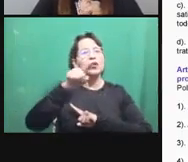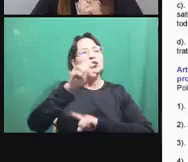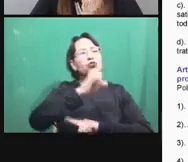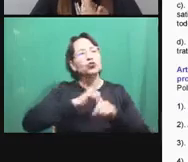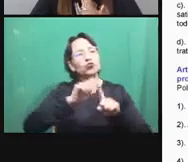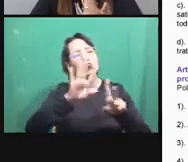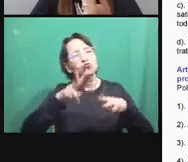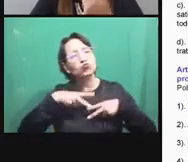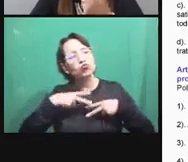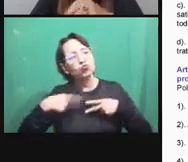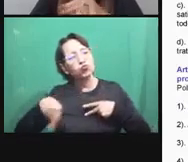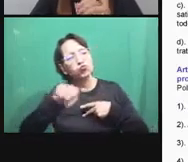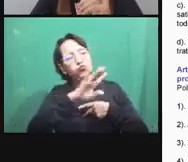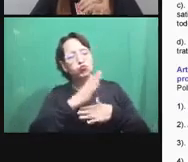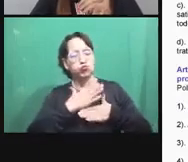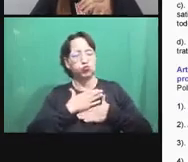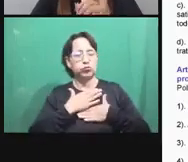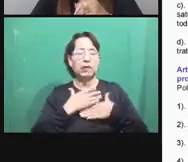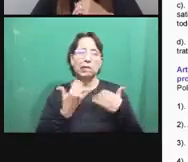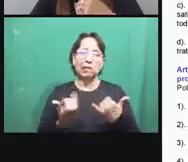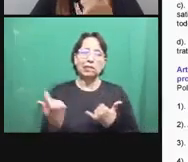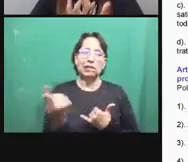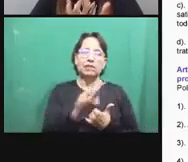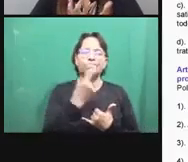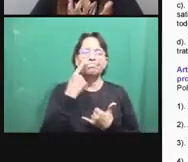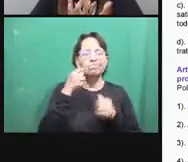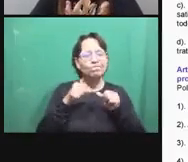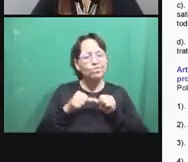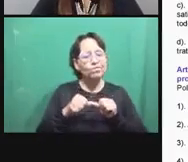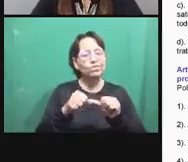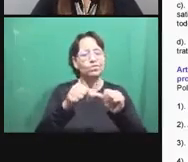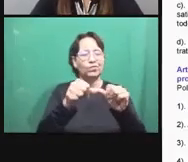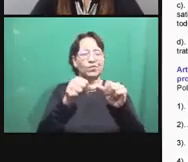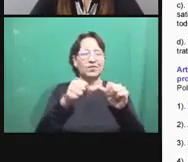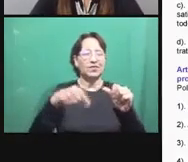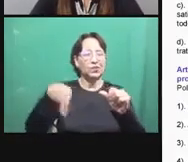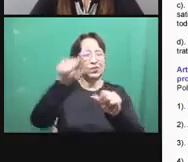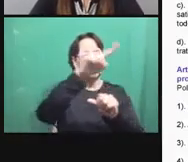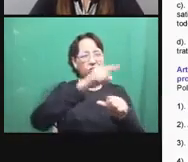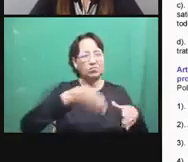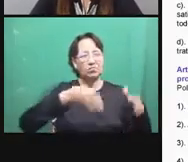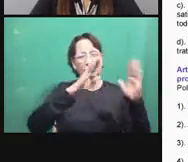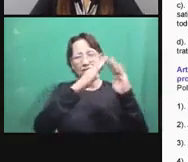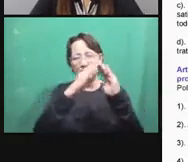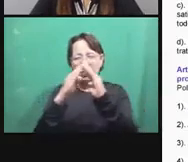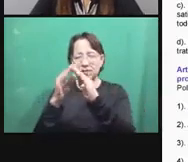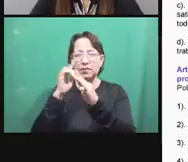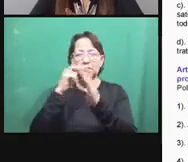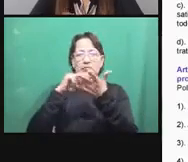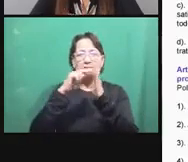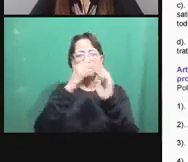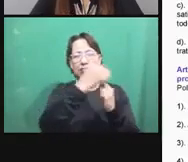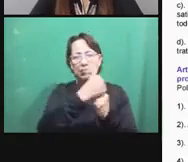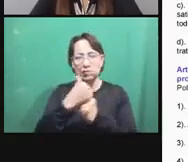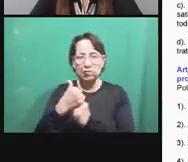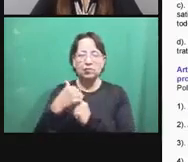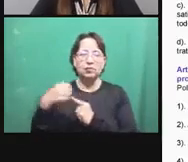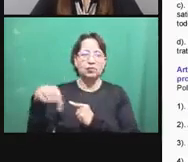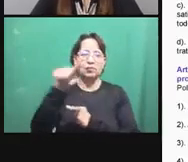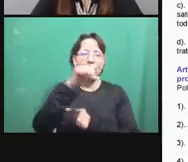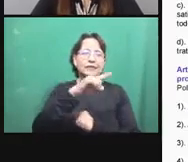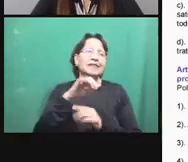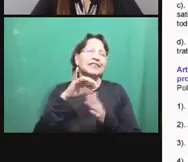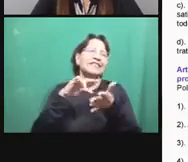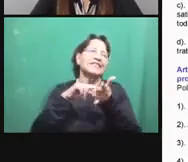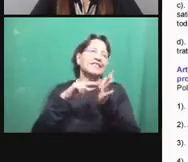territorio, pasando por la importancia de preservar los bienes de interés cultural, buscando su protección como testigos silenciosos